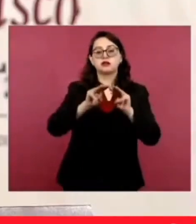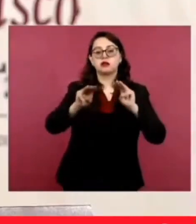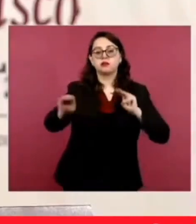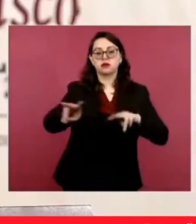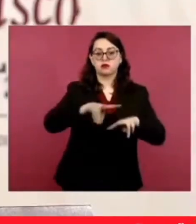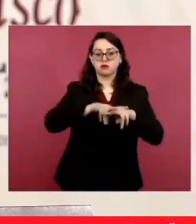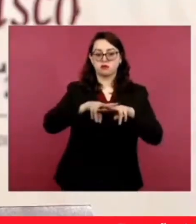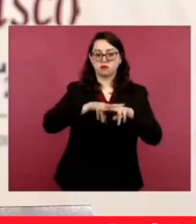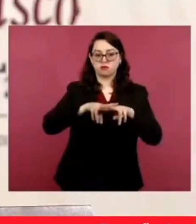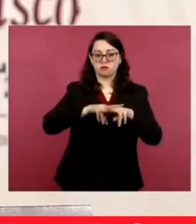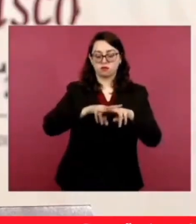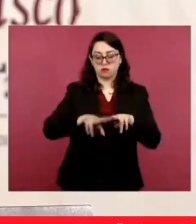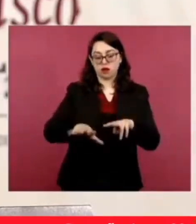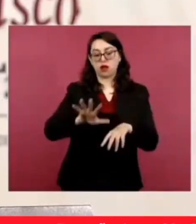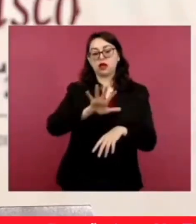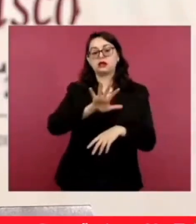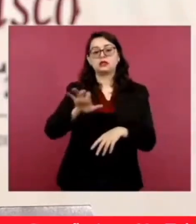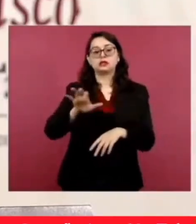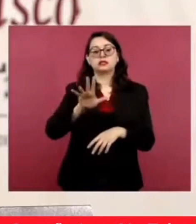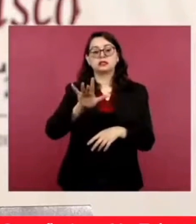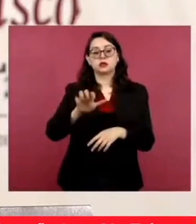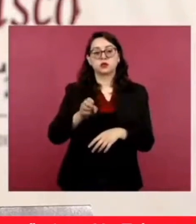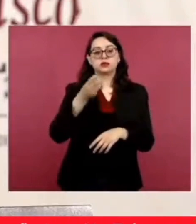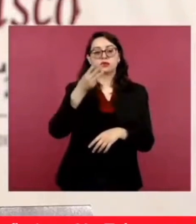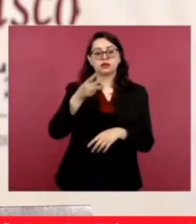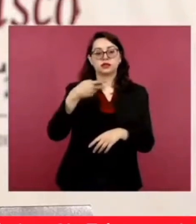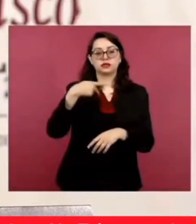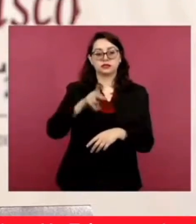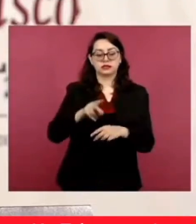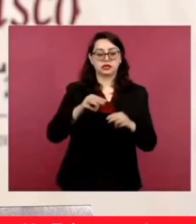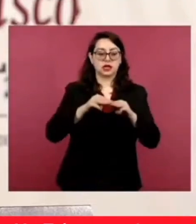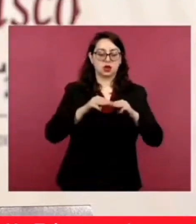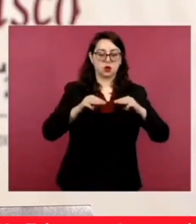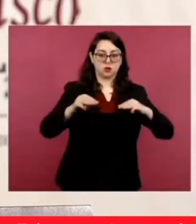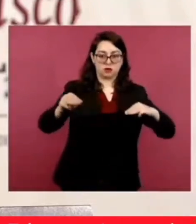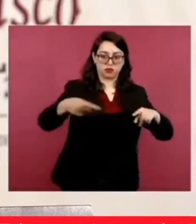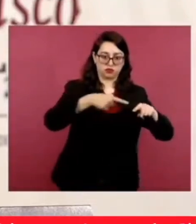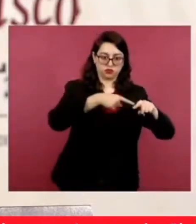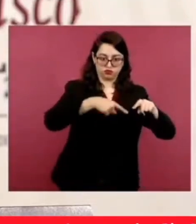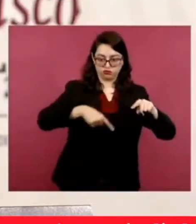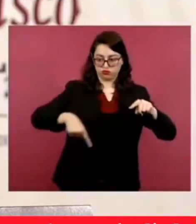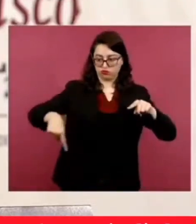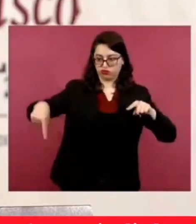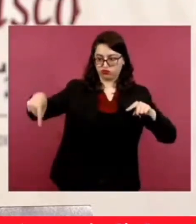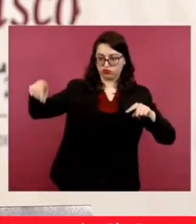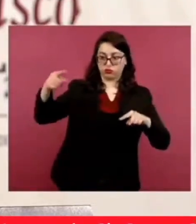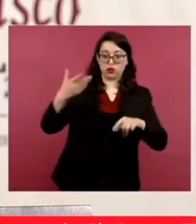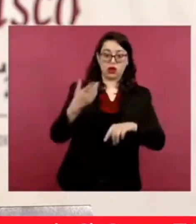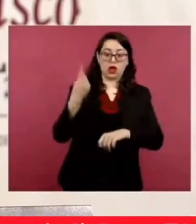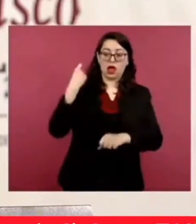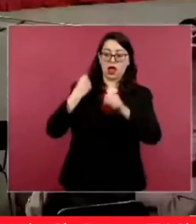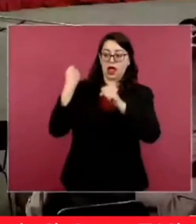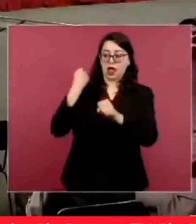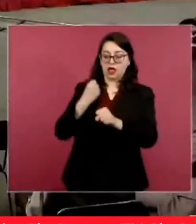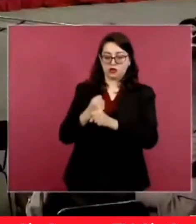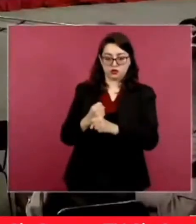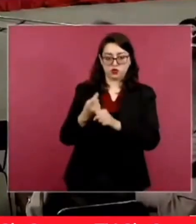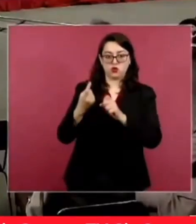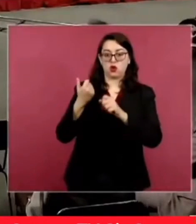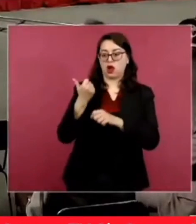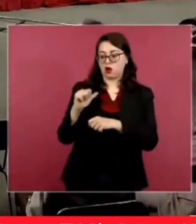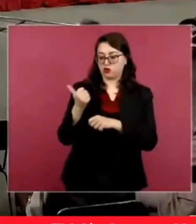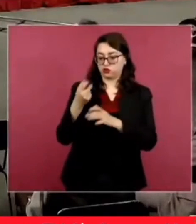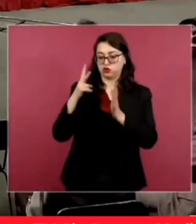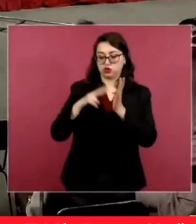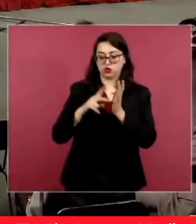vía en 553 kilómetros de longitud. Iniciamos en agosto del 2022 y estaremos